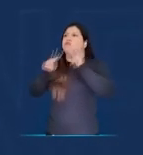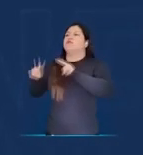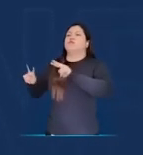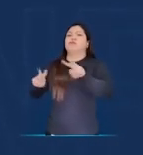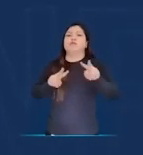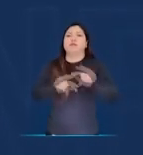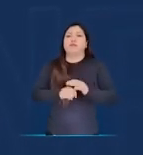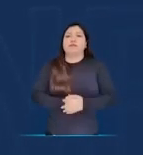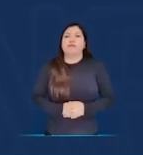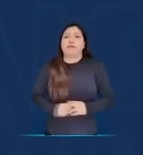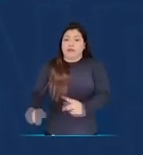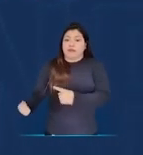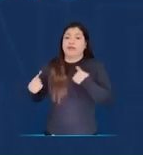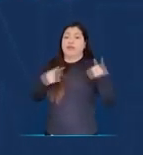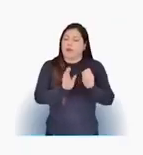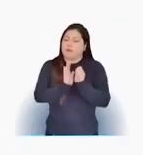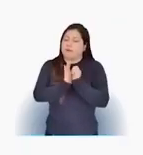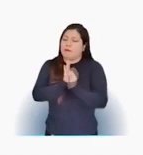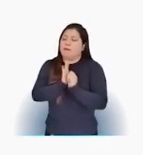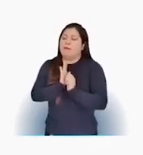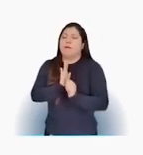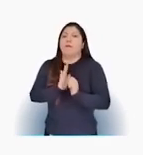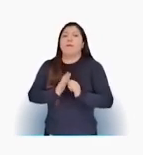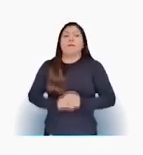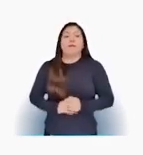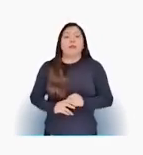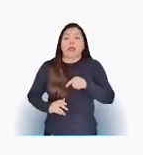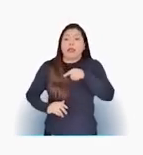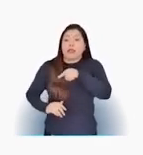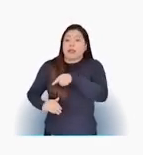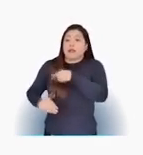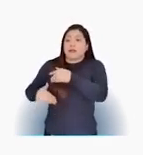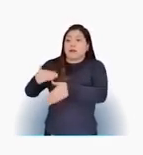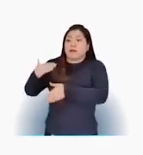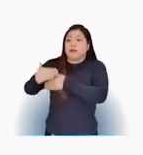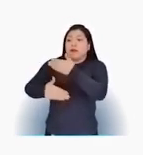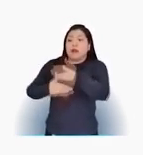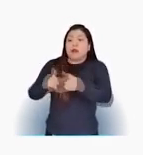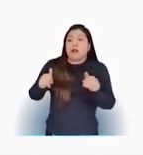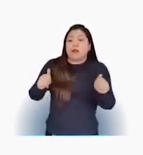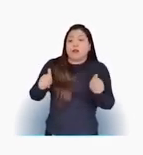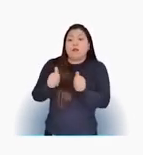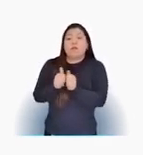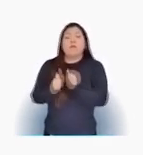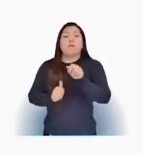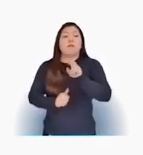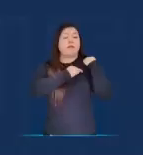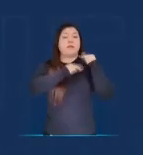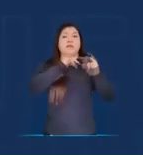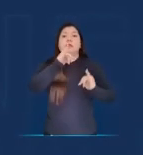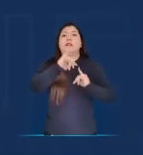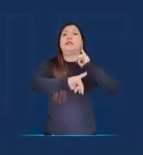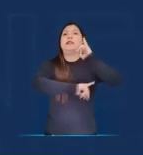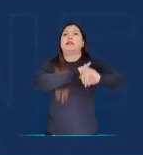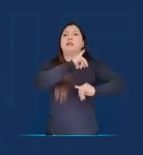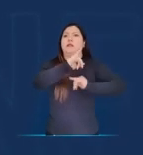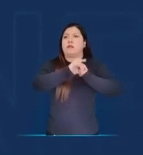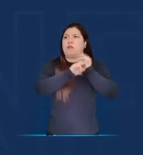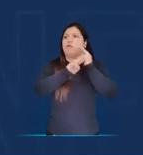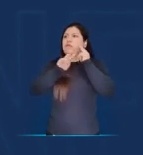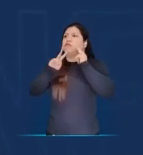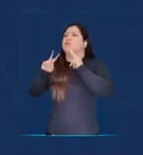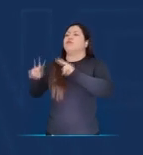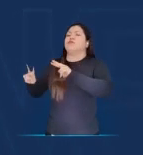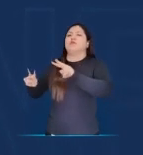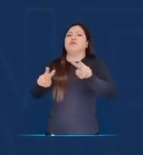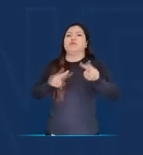correspondiente a la fórmula presidencial de su predilección o, en su defecto, la del voto en blanco. Marcar más de